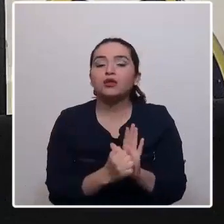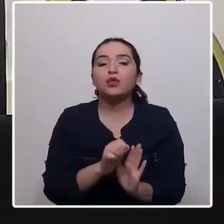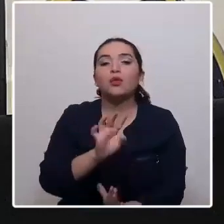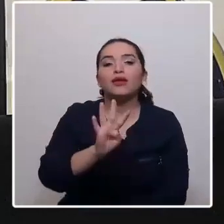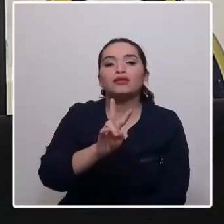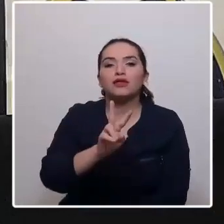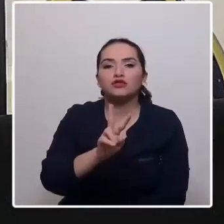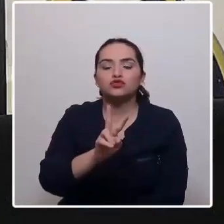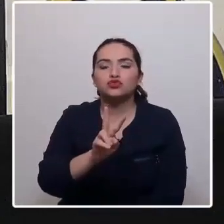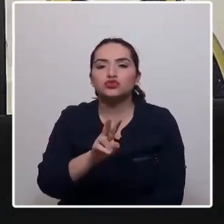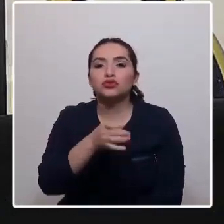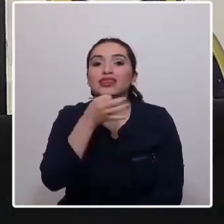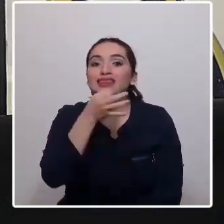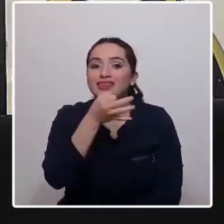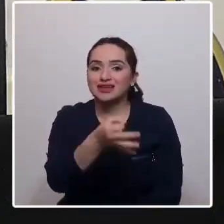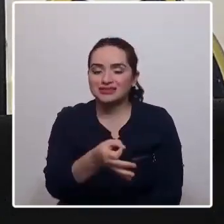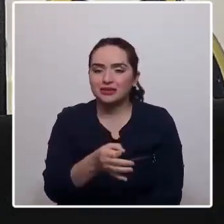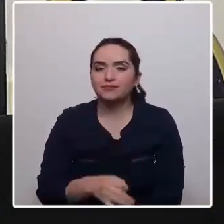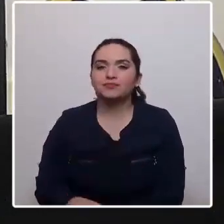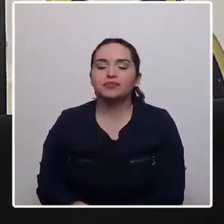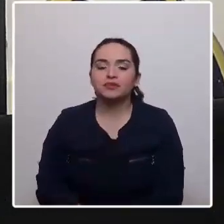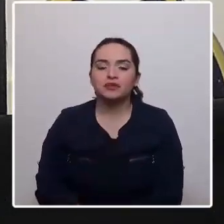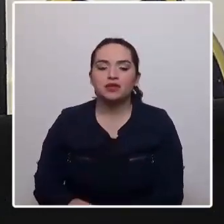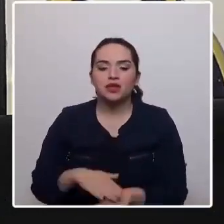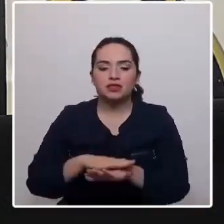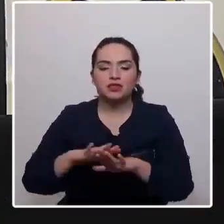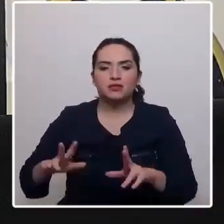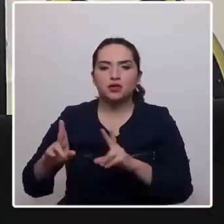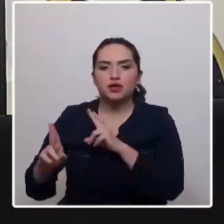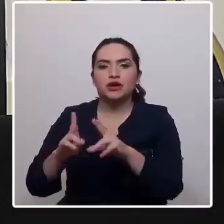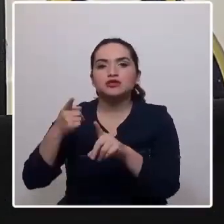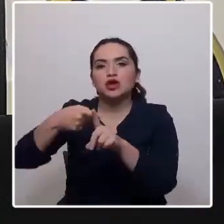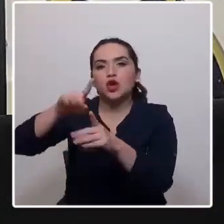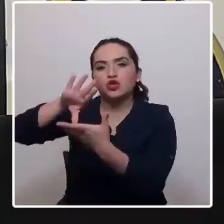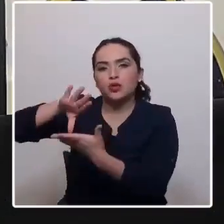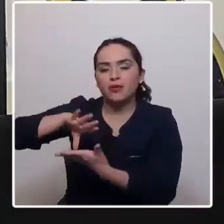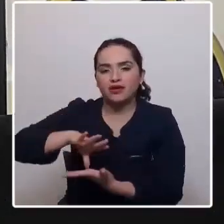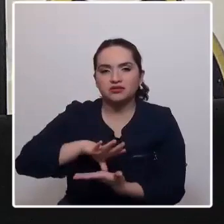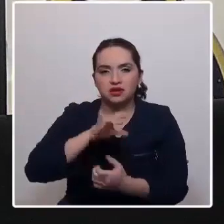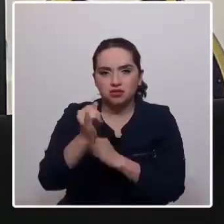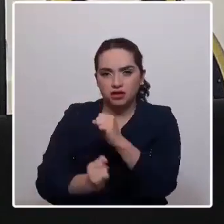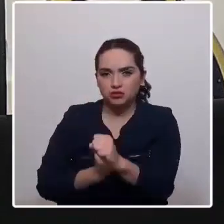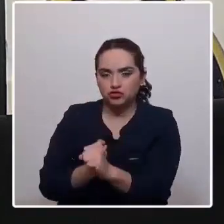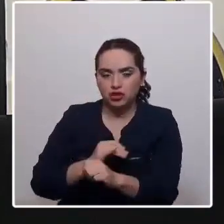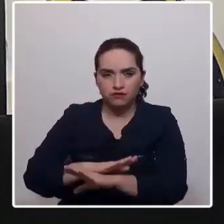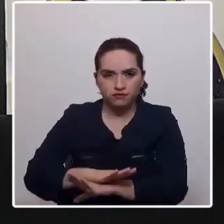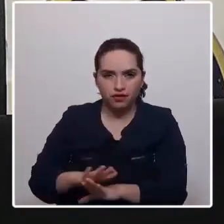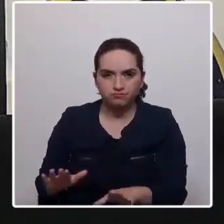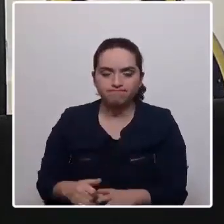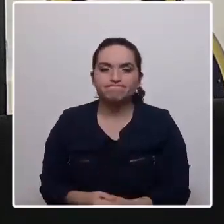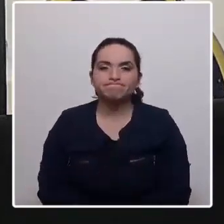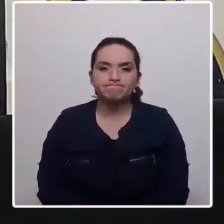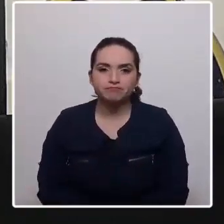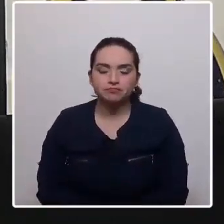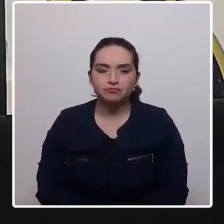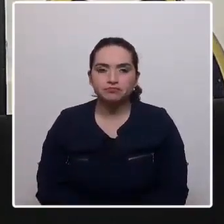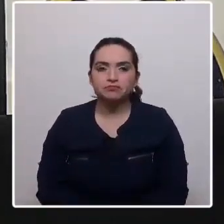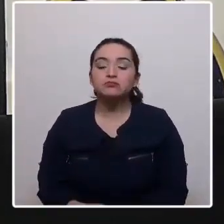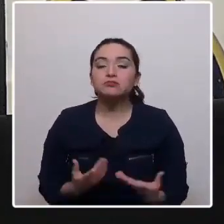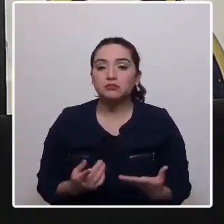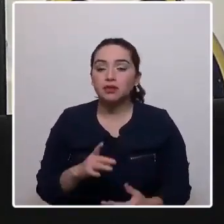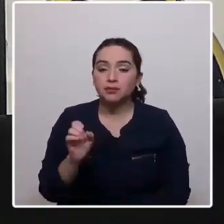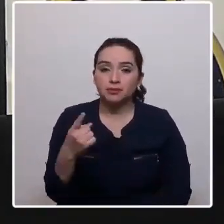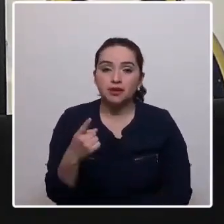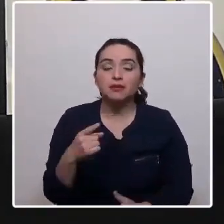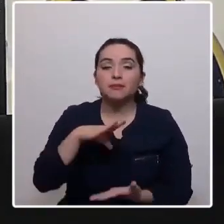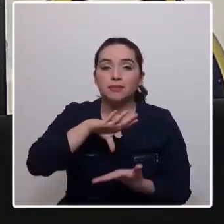cual establece el término de las relaciones internacionales, o más bien dicho, las establece una categoría. En primer lugar el